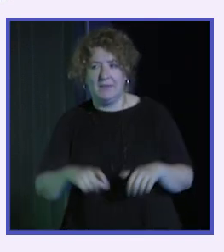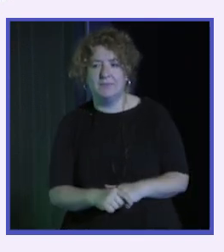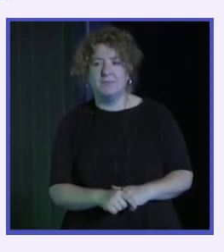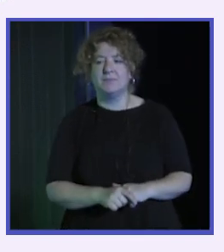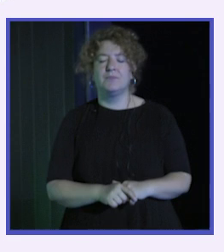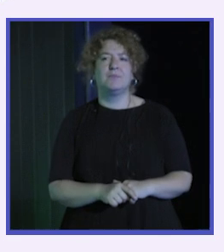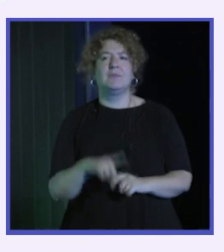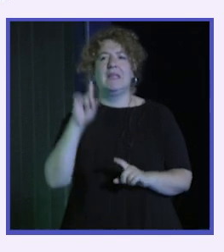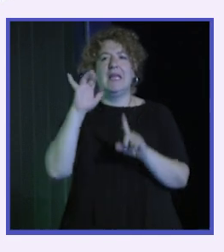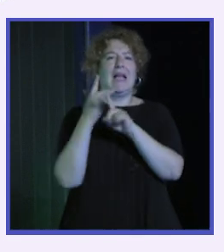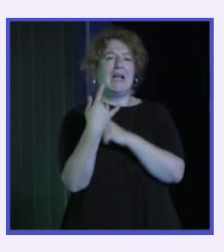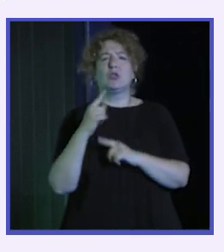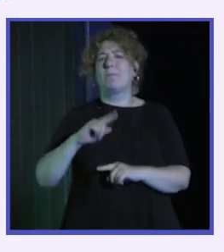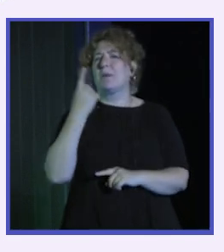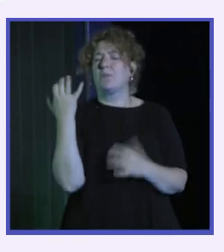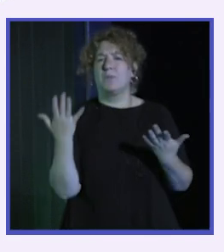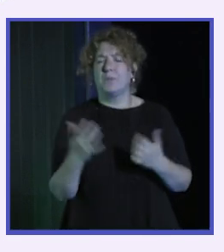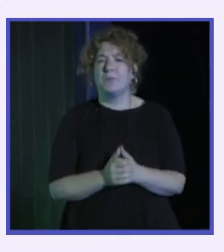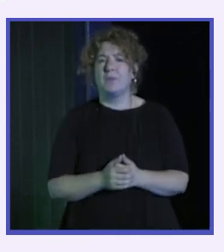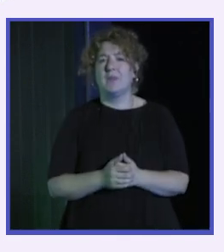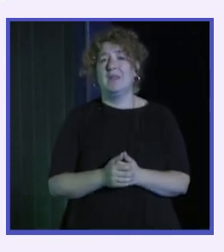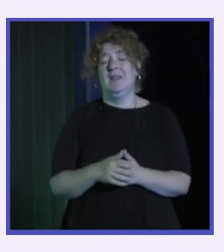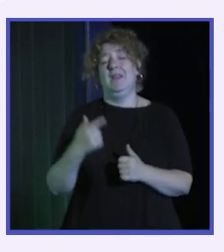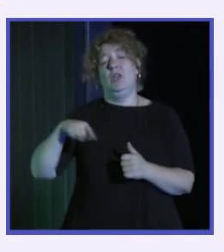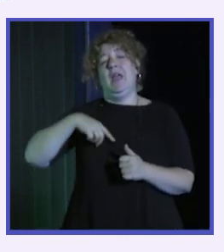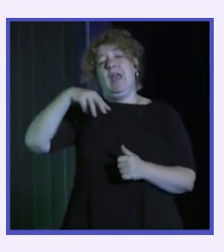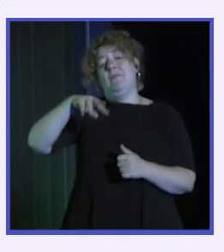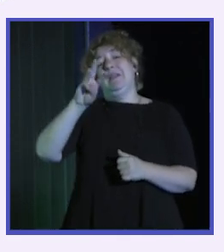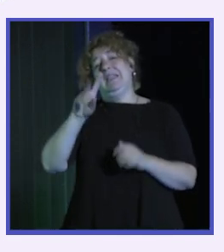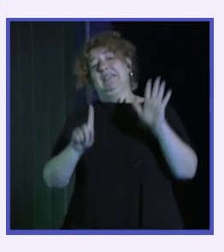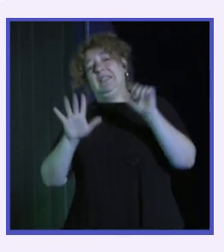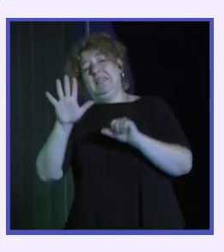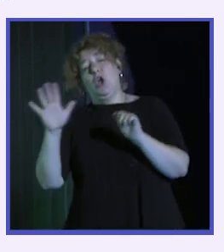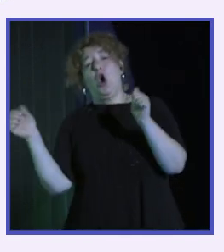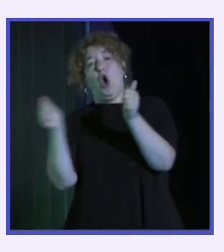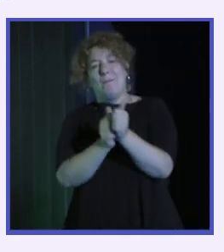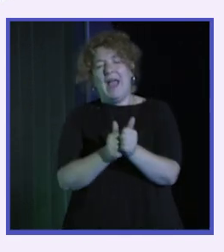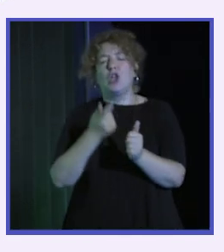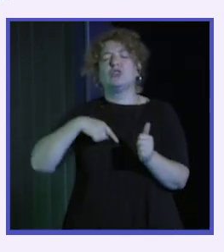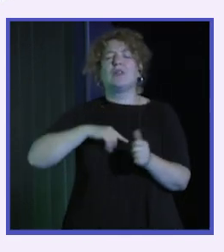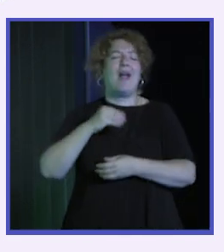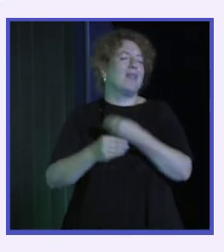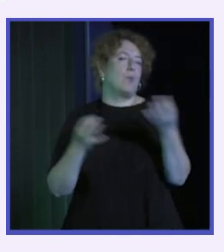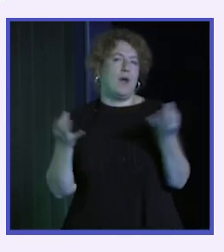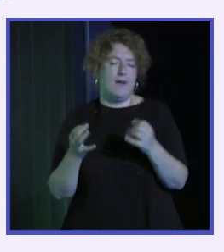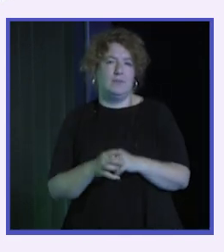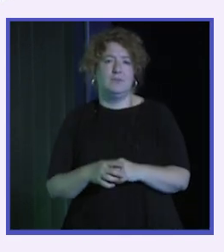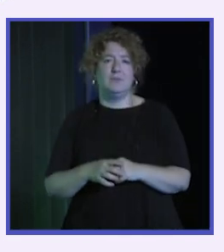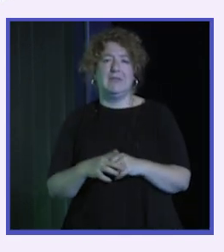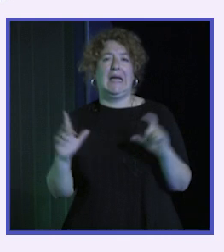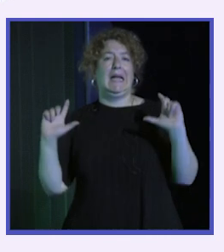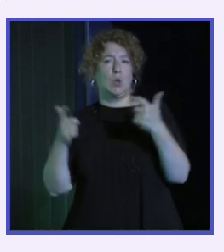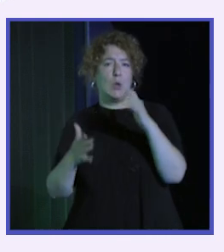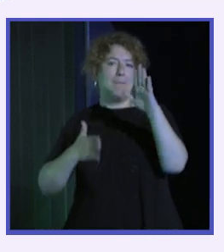cuál es el primer caso. Cuando empezamos a tener M365 Copilot, casi siempre lo que hacemos es ir a las reuniones, ¿no? Yo creo que es lo que nos